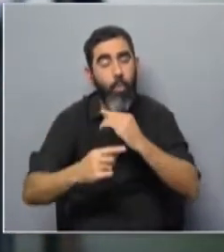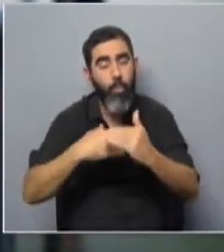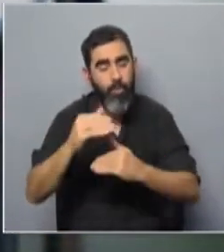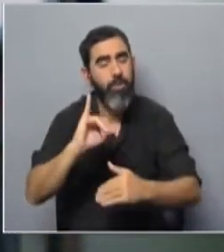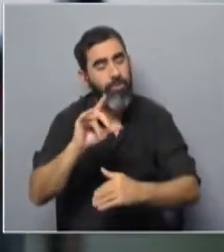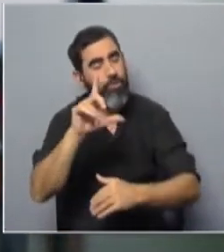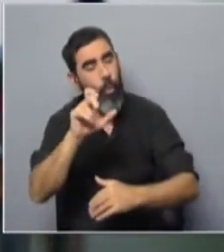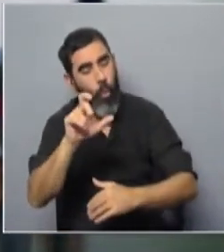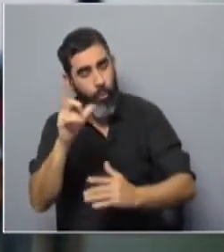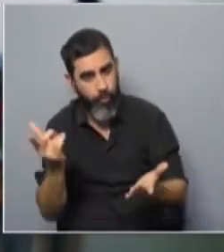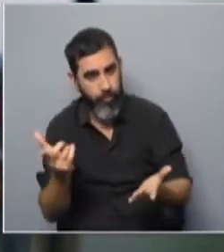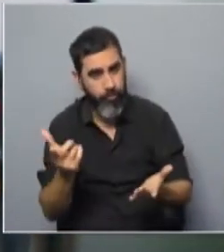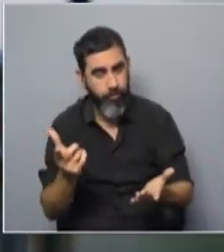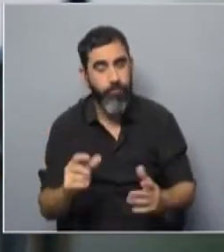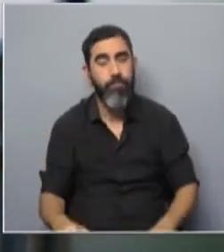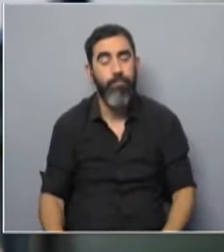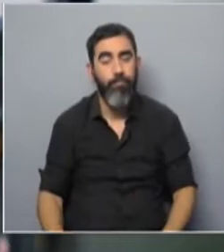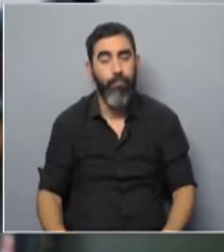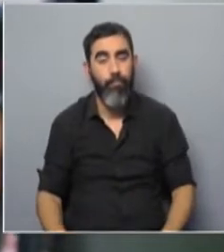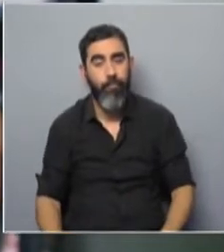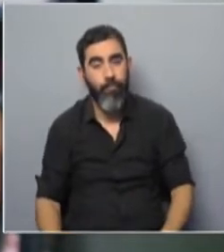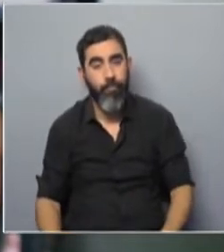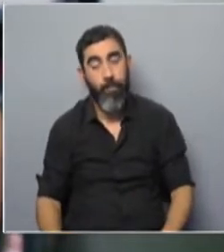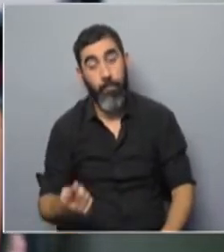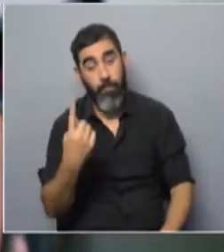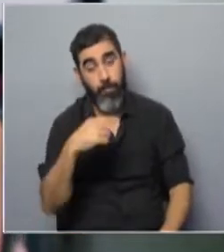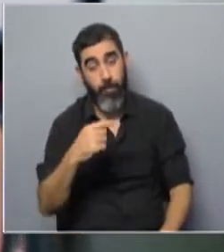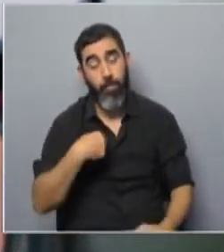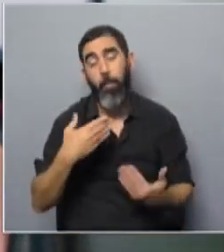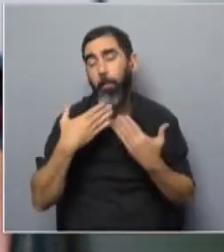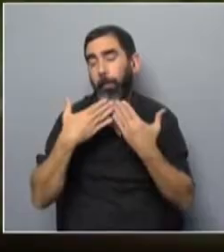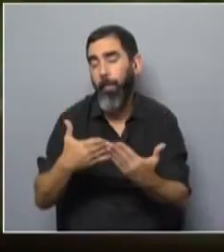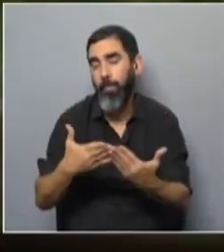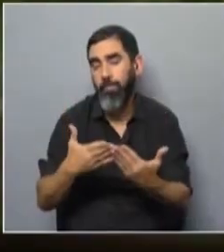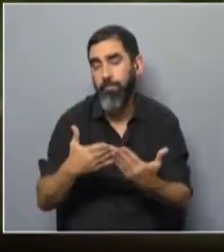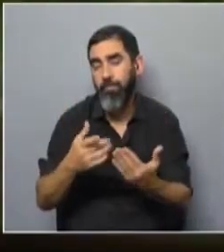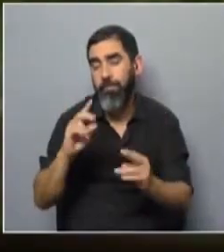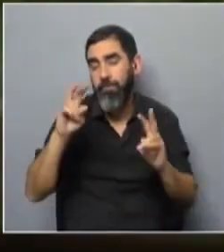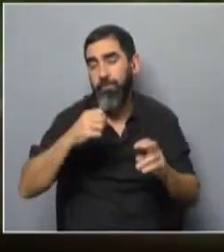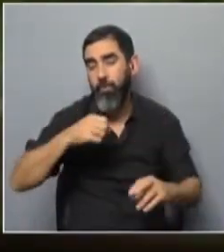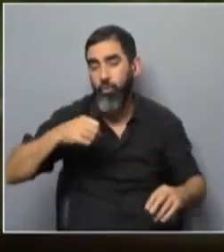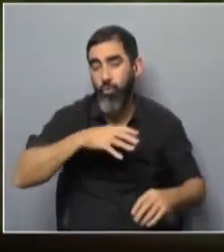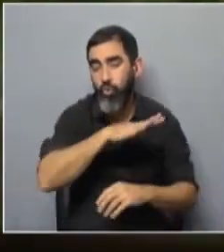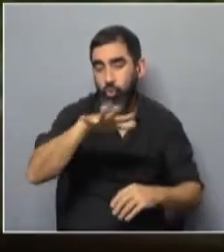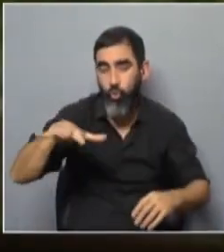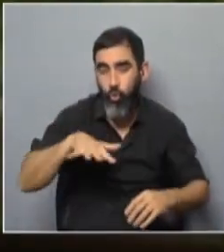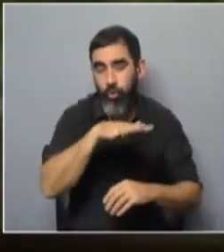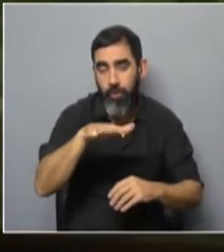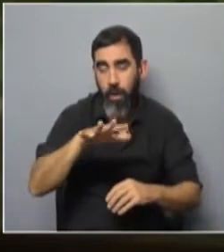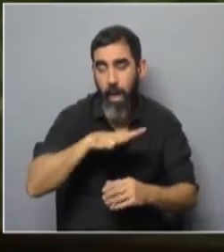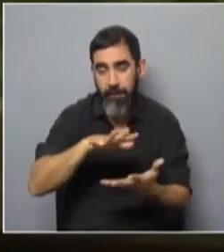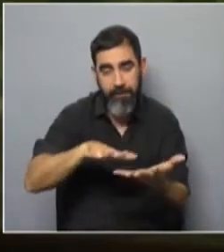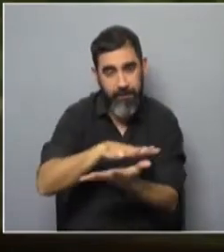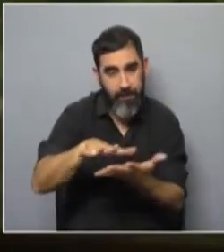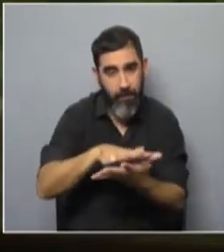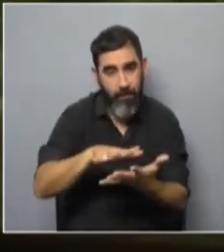supuesto. Es claro que eso tiene que suceder. Ahora, la pregunta es, cuando socialmente generamos condiciones que